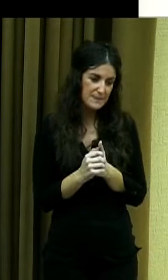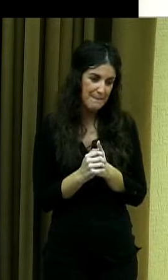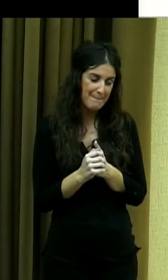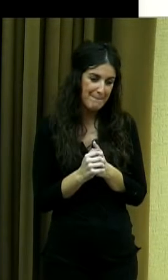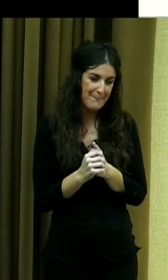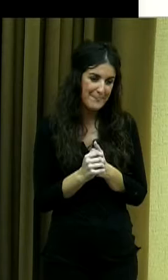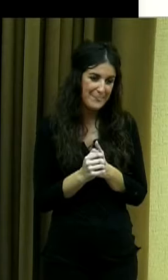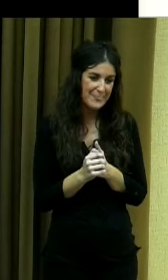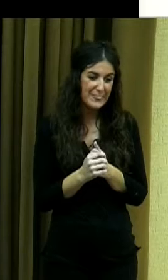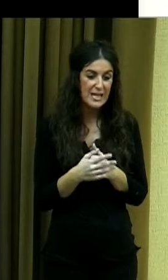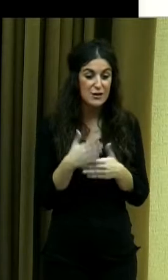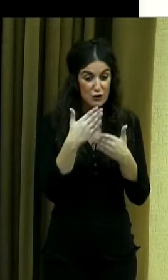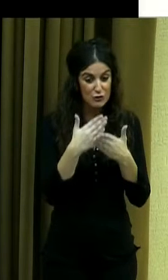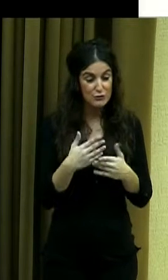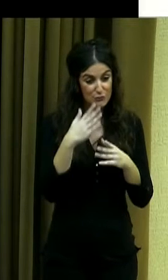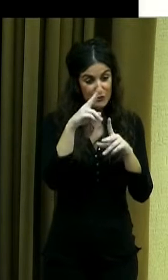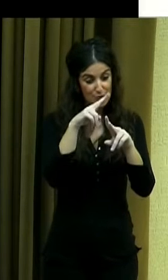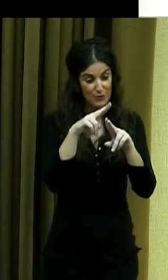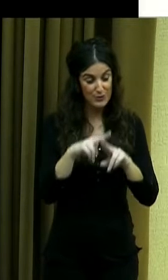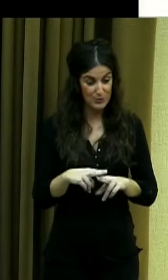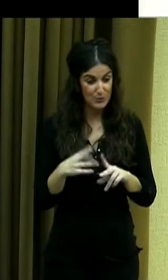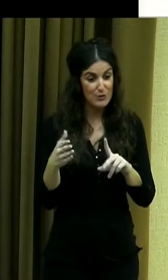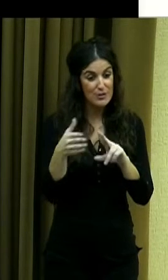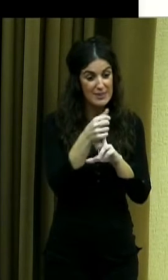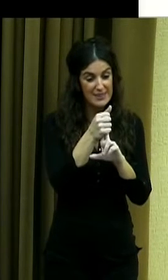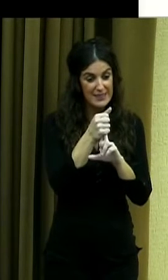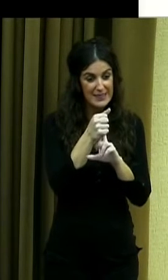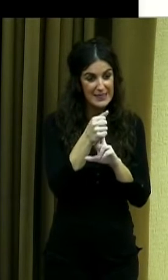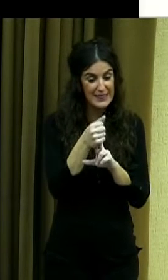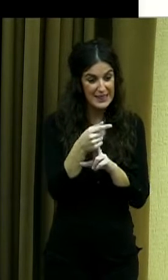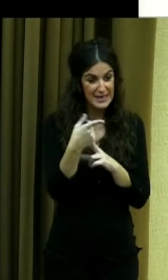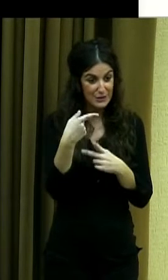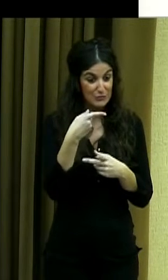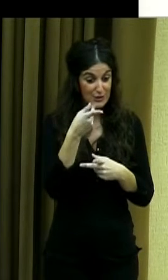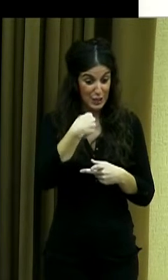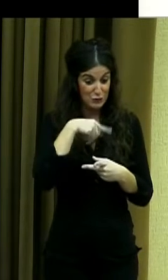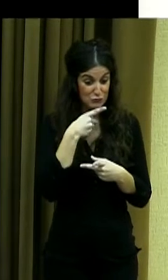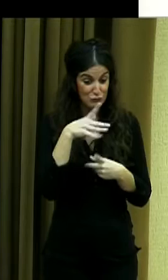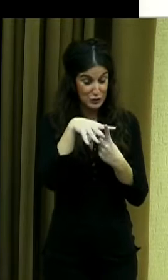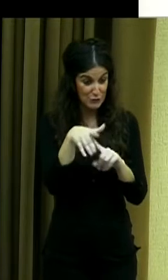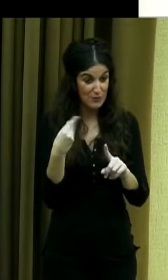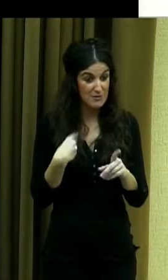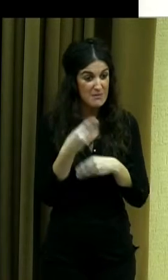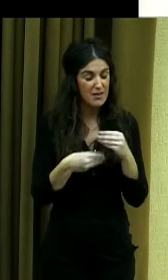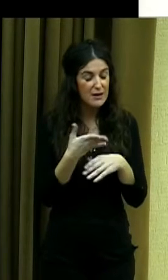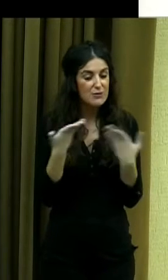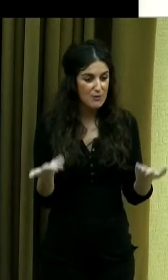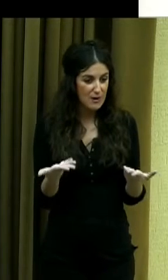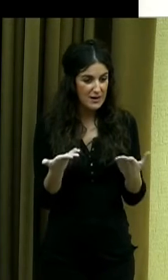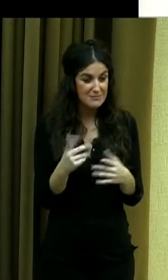¿Cuáles van a ser los estudios diagnósticos, la investigación que tenemos que hacer en estos casos? En primer lugar, incidir en